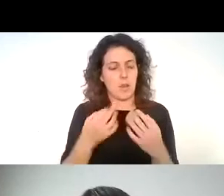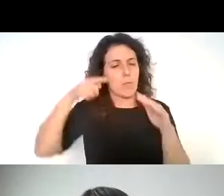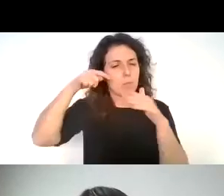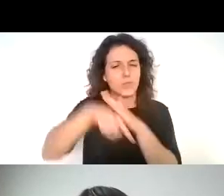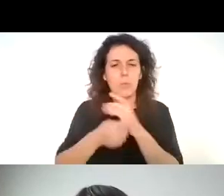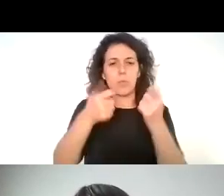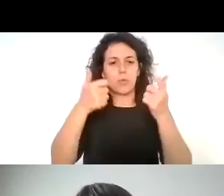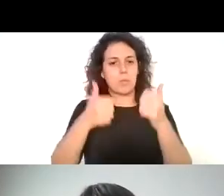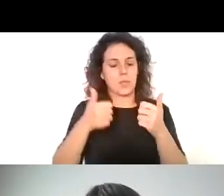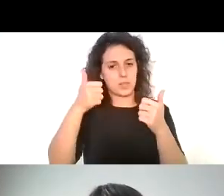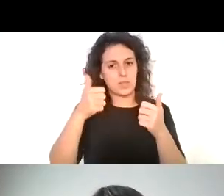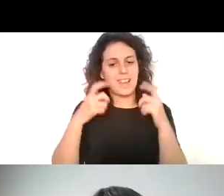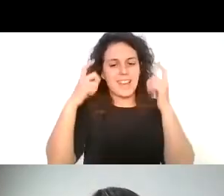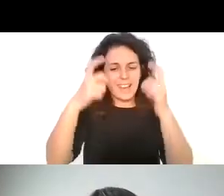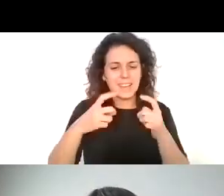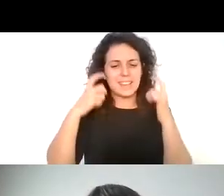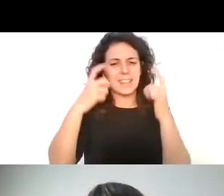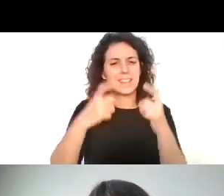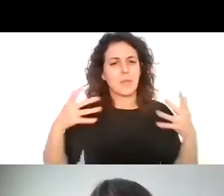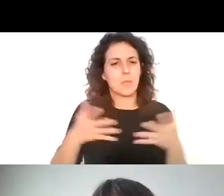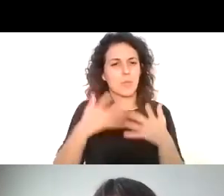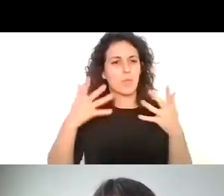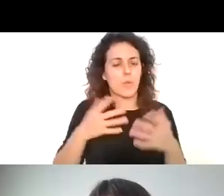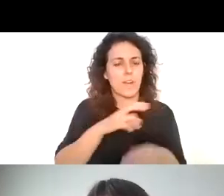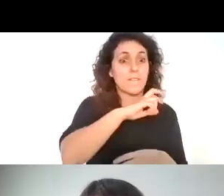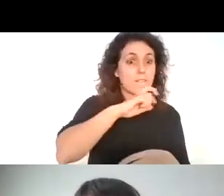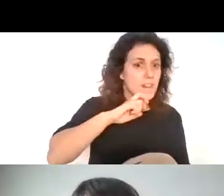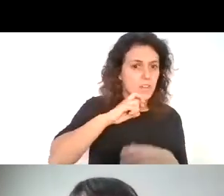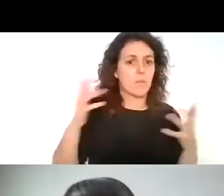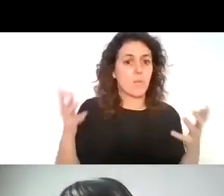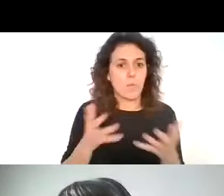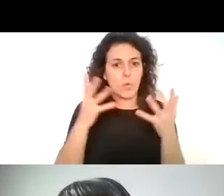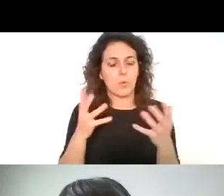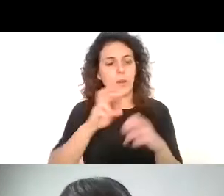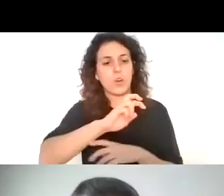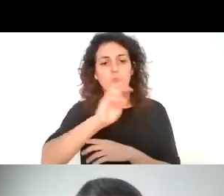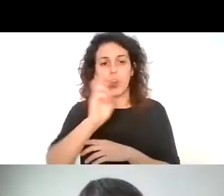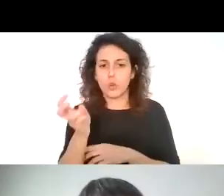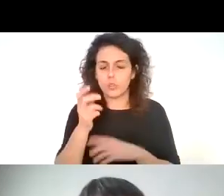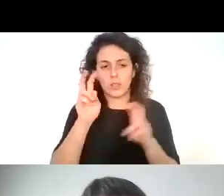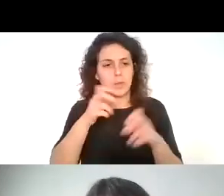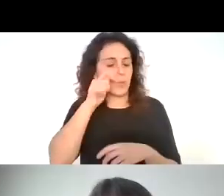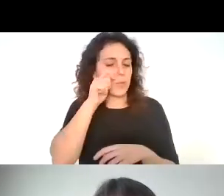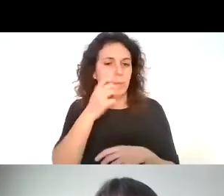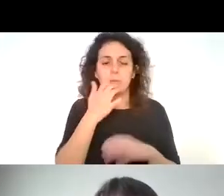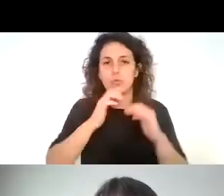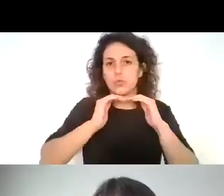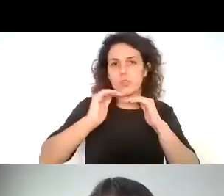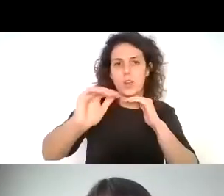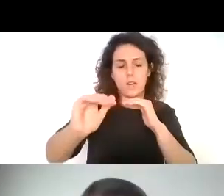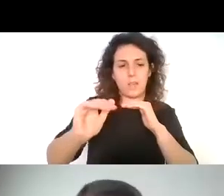más, intentar promover valores, promover otros tipos de turismo más sostenibles